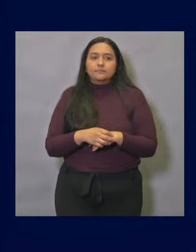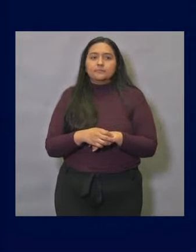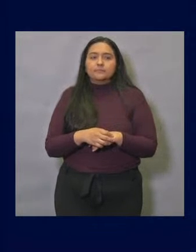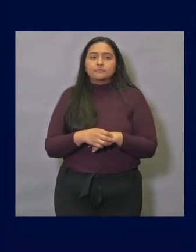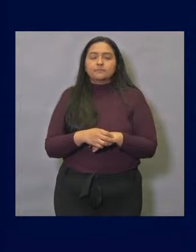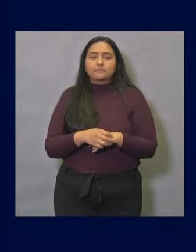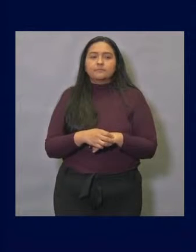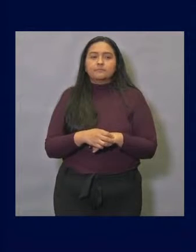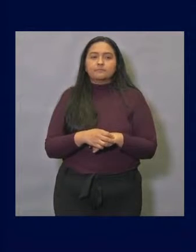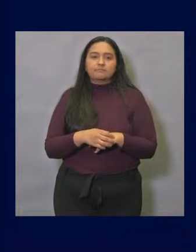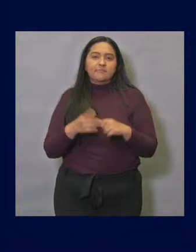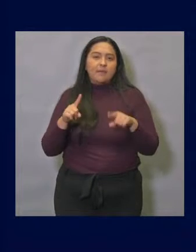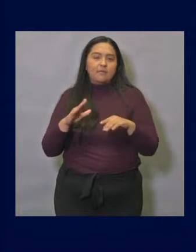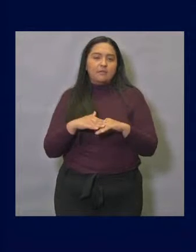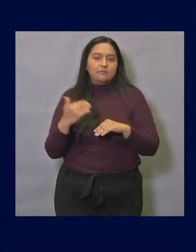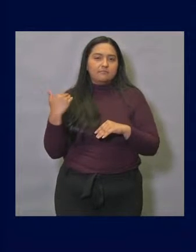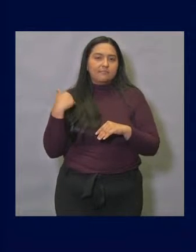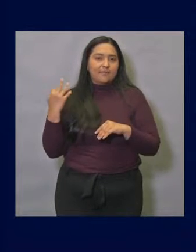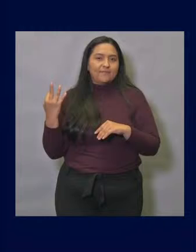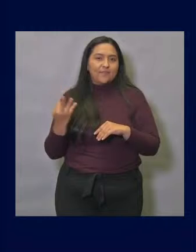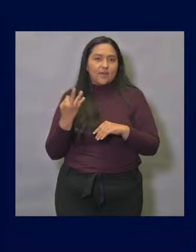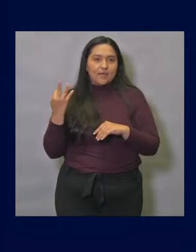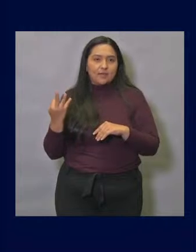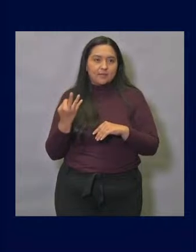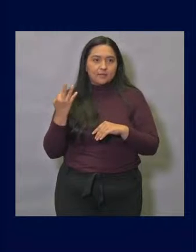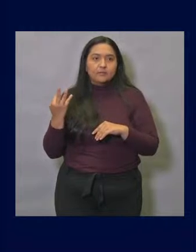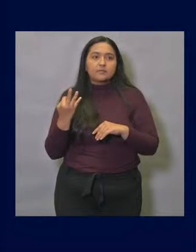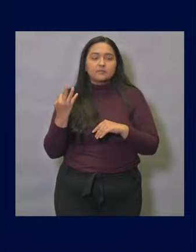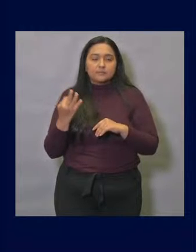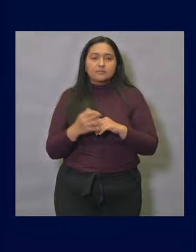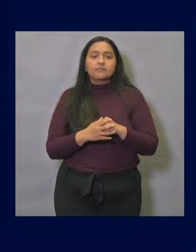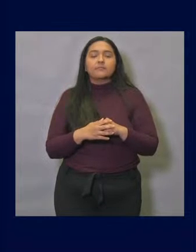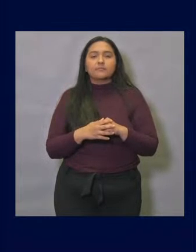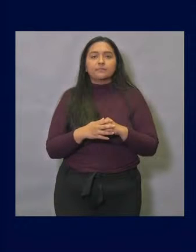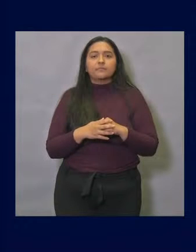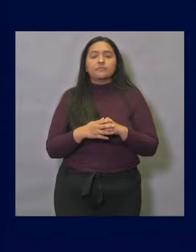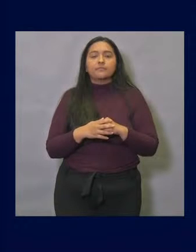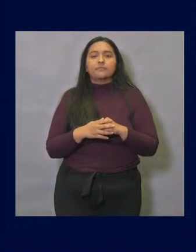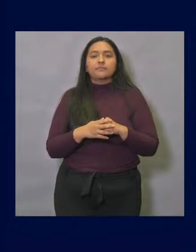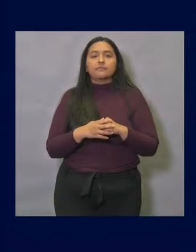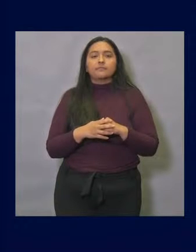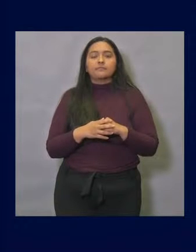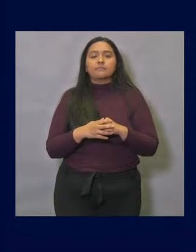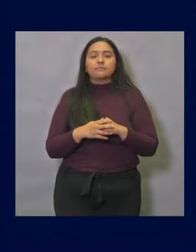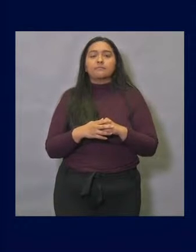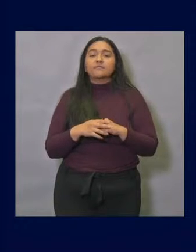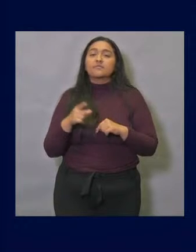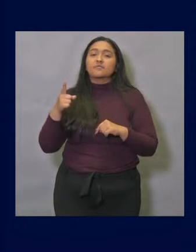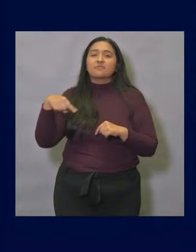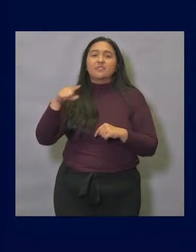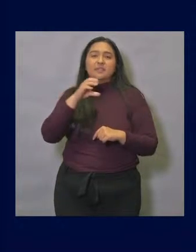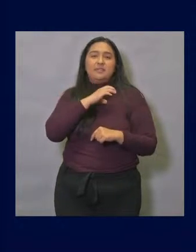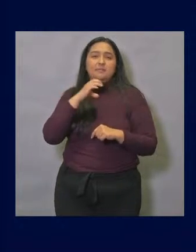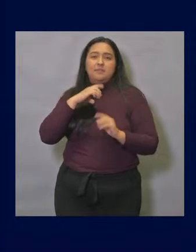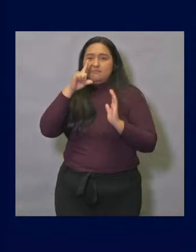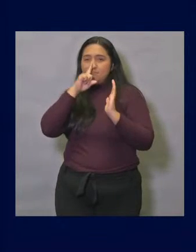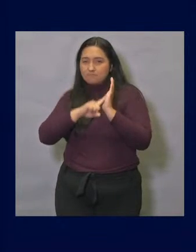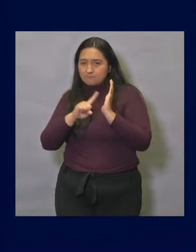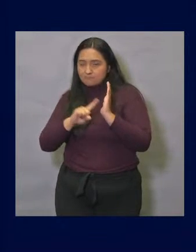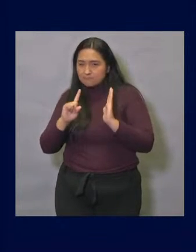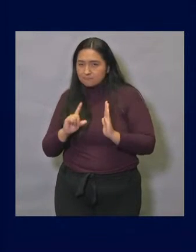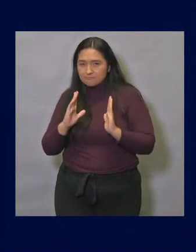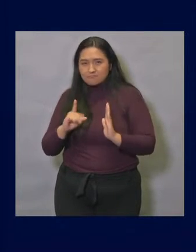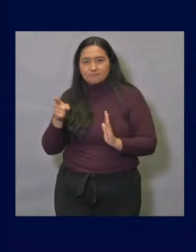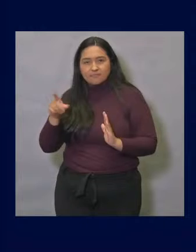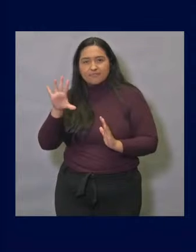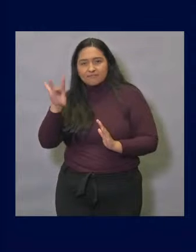tuvo lugar el viernes pasado. Este gráfico resume lo que el comité cree serán los riesgos y